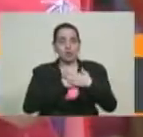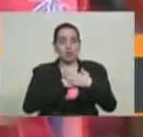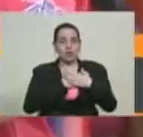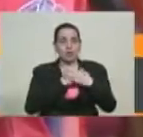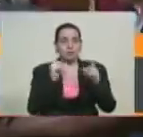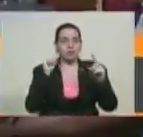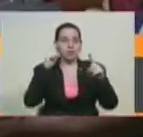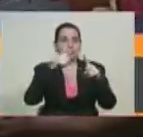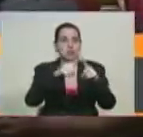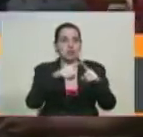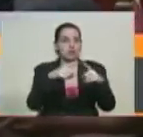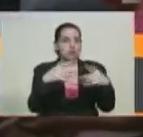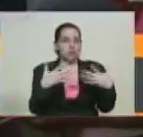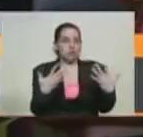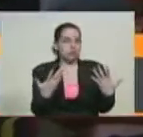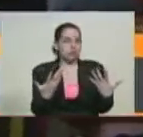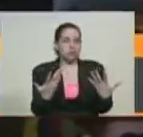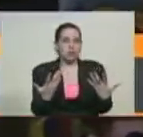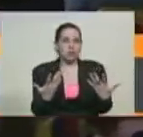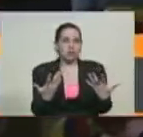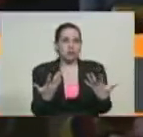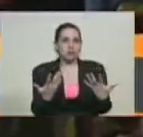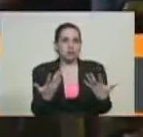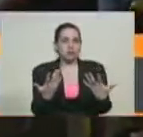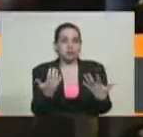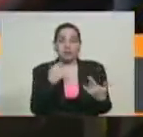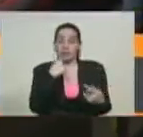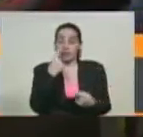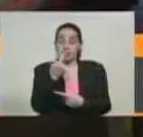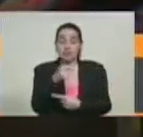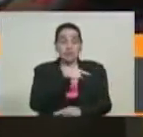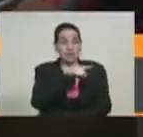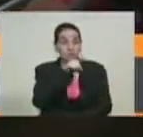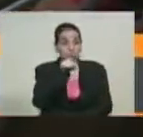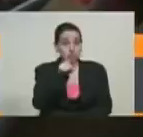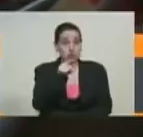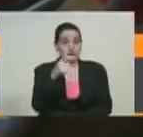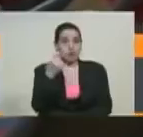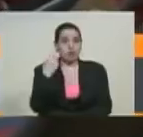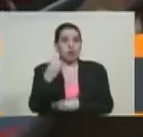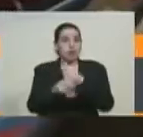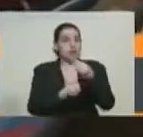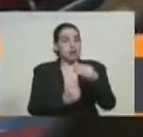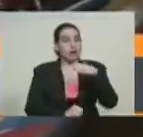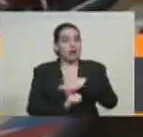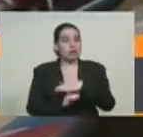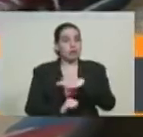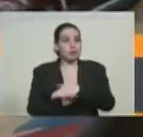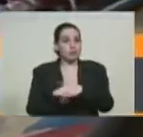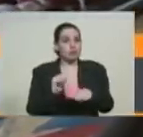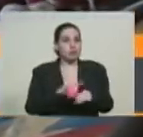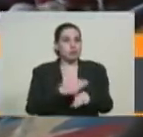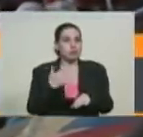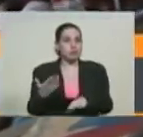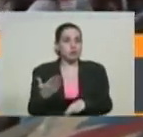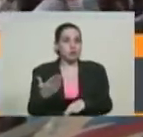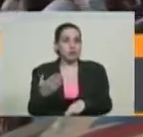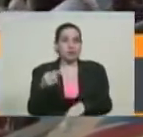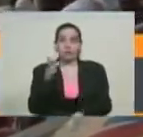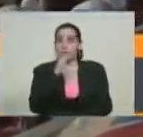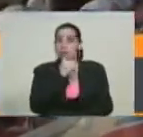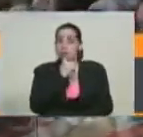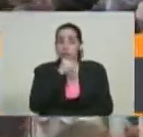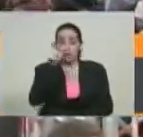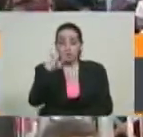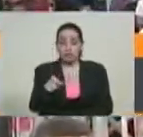presidente, única y exclusiva, decirle que usted cuenta con este apoyo, porque sin usted no